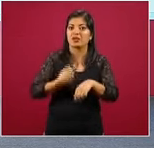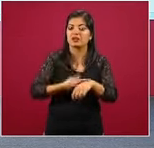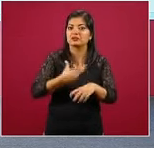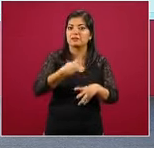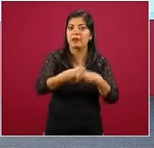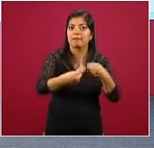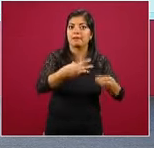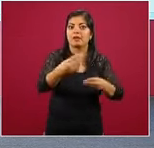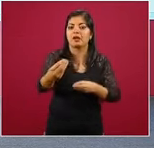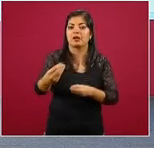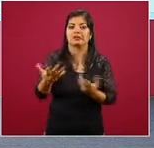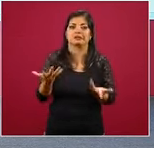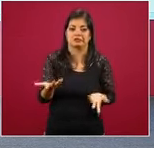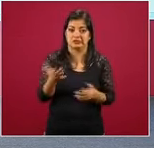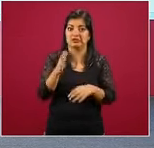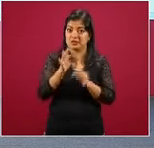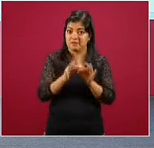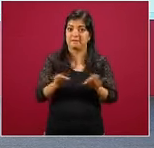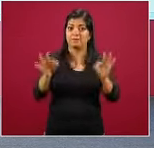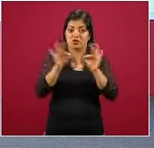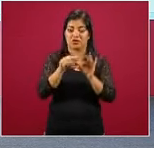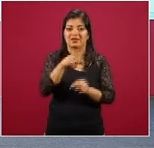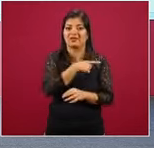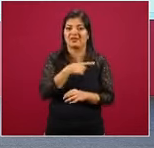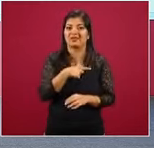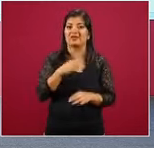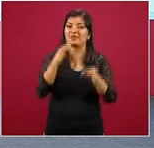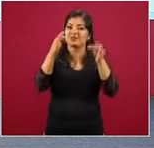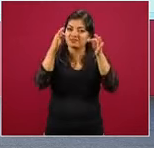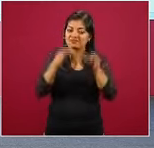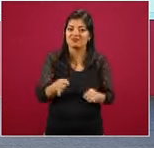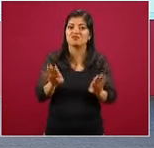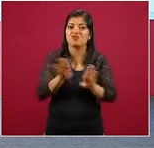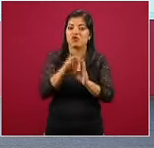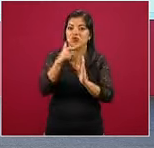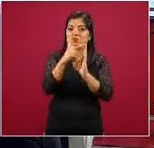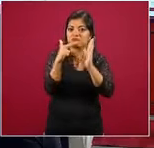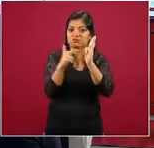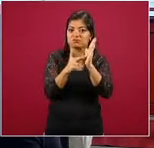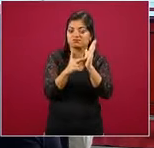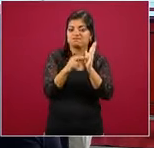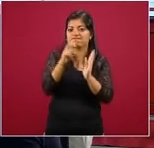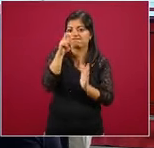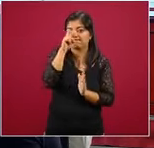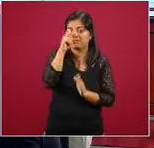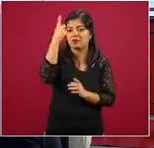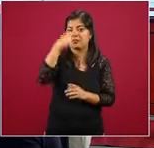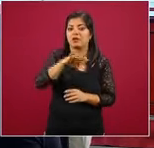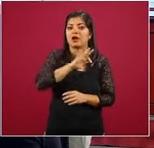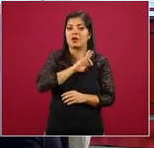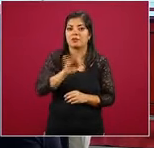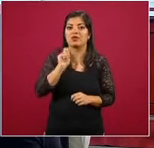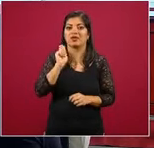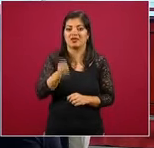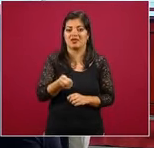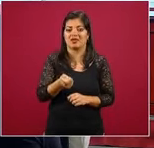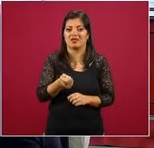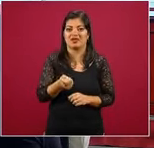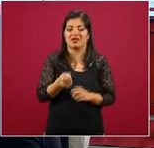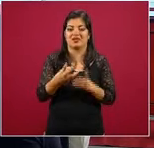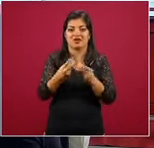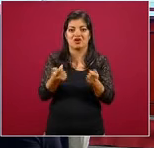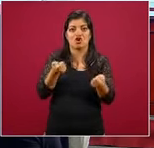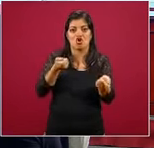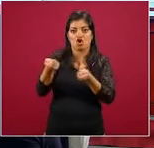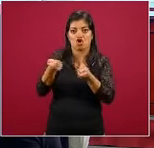transmisión, y entonces esto es importante porque hay que tomar mayores medidas de las que se han estado realizando para poder llevar a cabo este